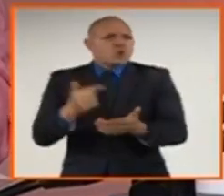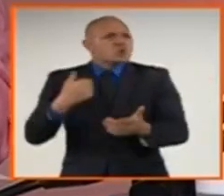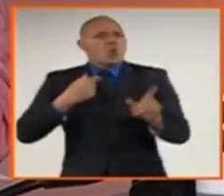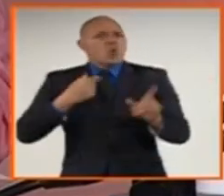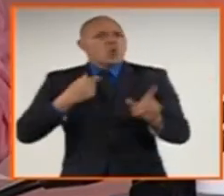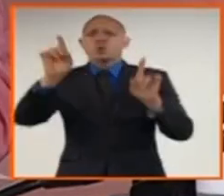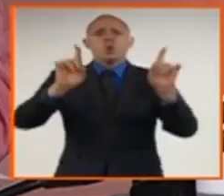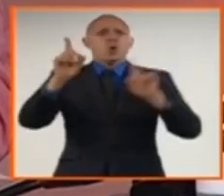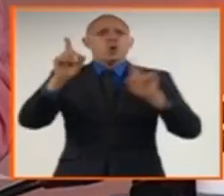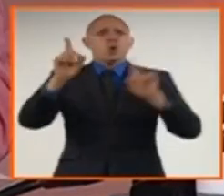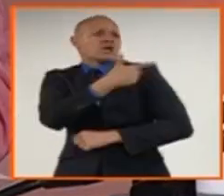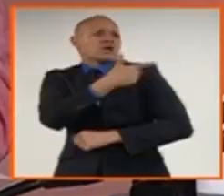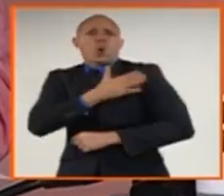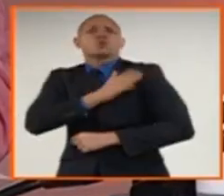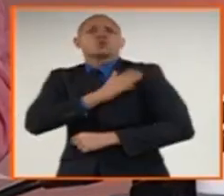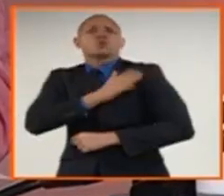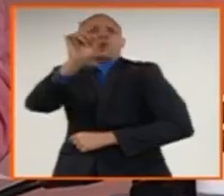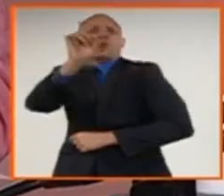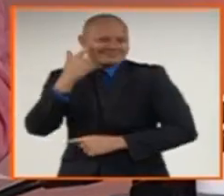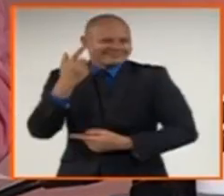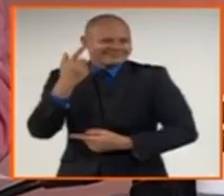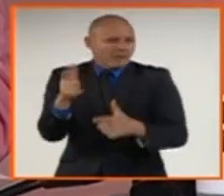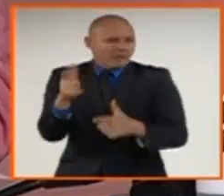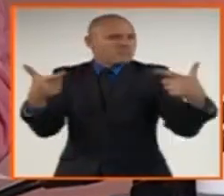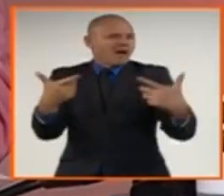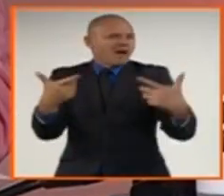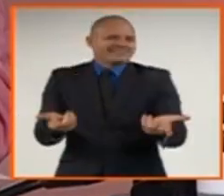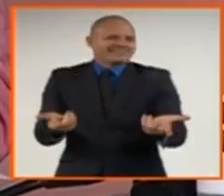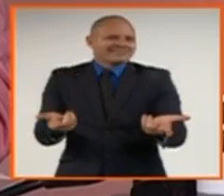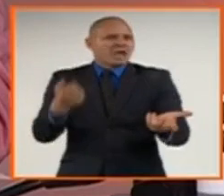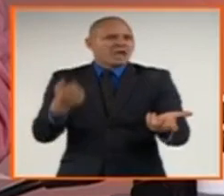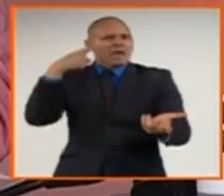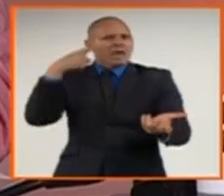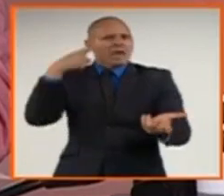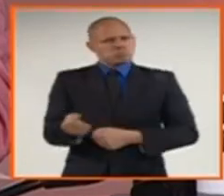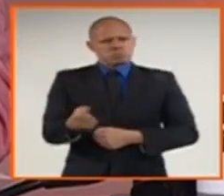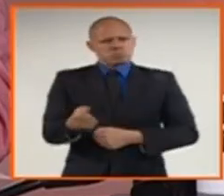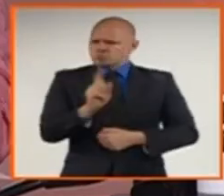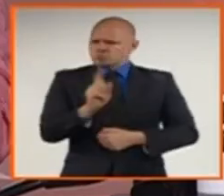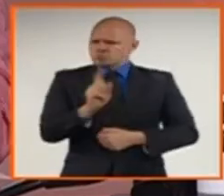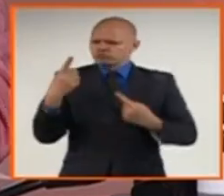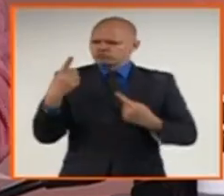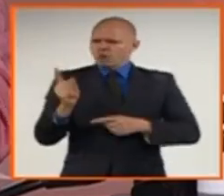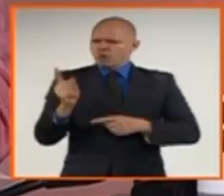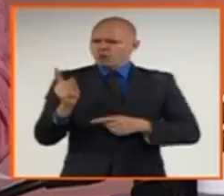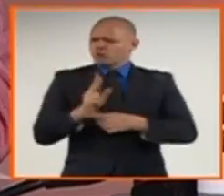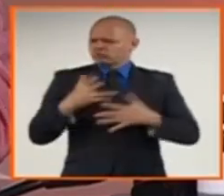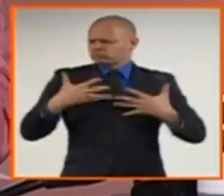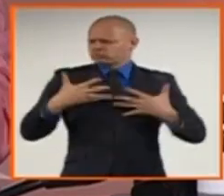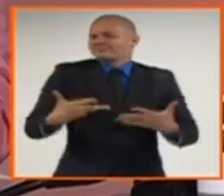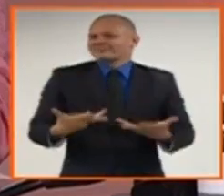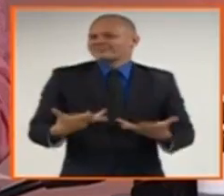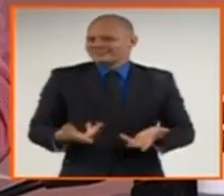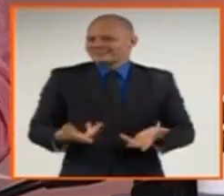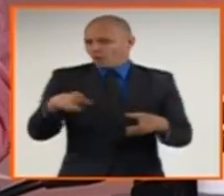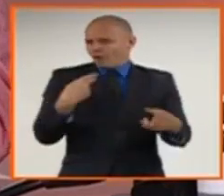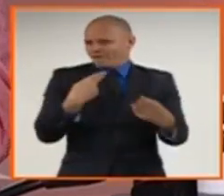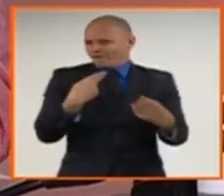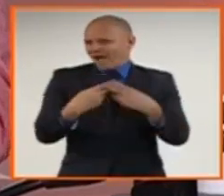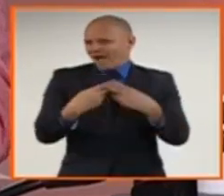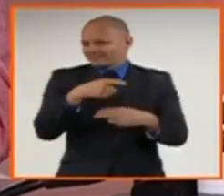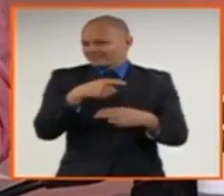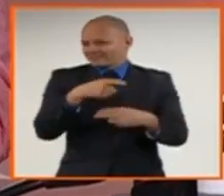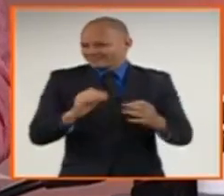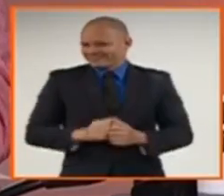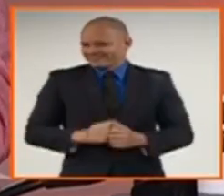mayoría, la gran mayoría de la población cubana, sin ninguna obligación, acude rápidamente a la vacuna porque tiene confianza en ella. De eso nos